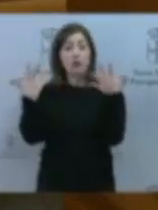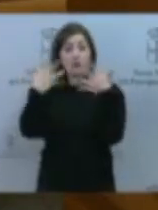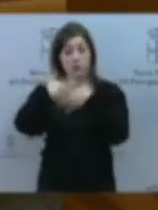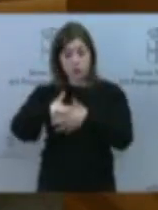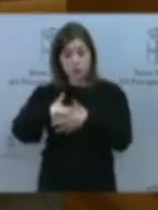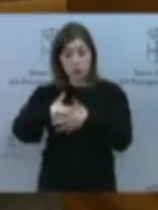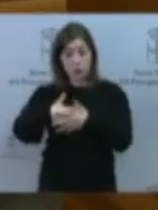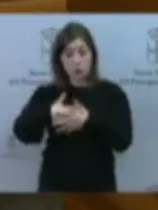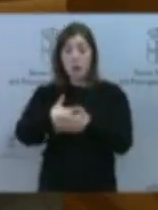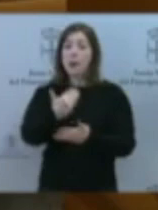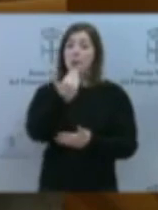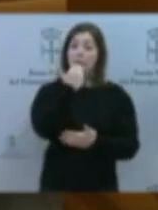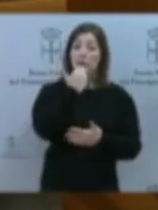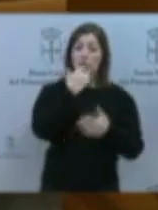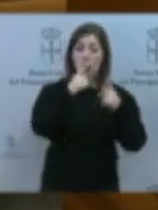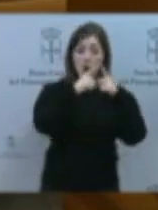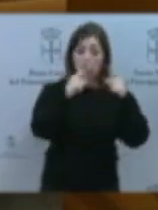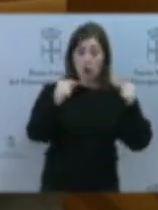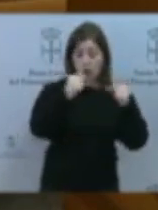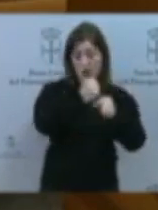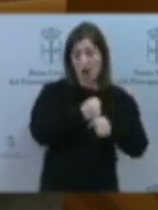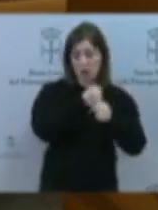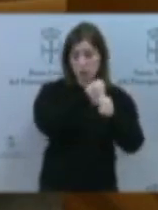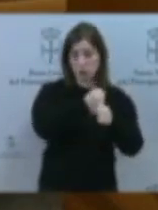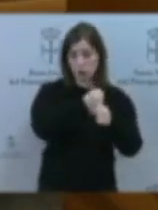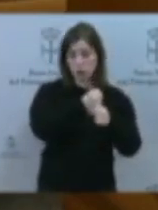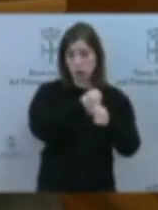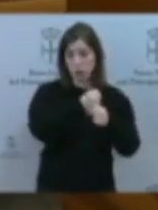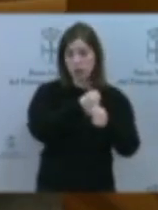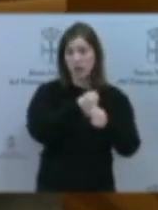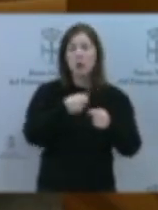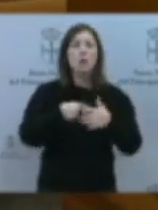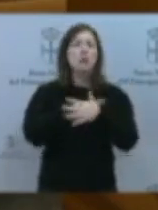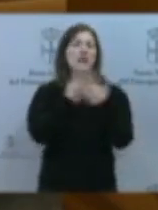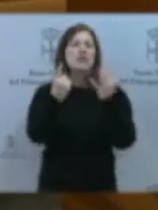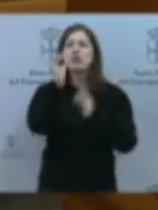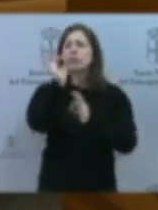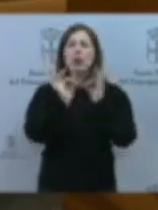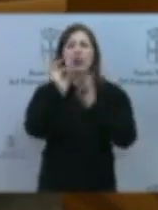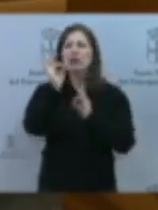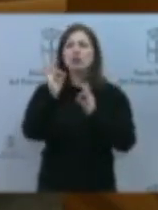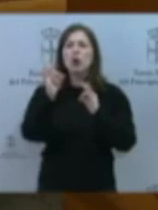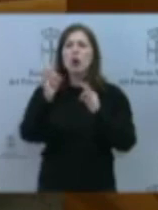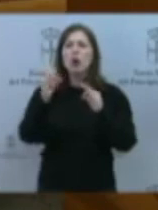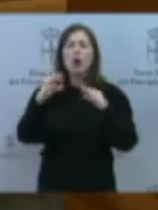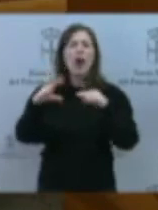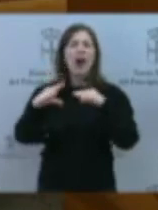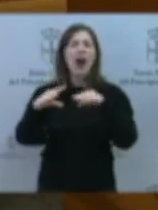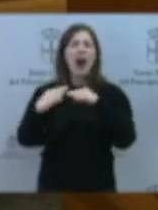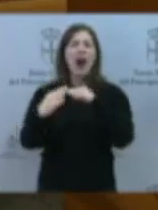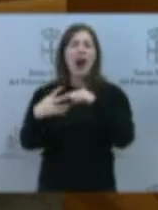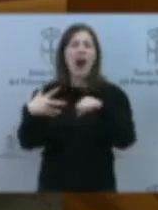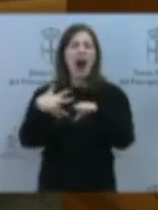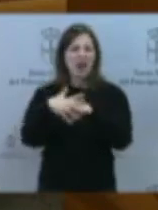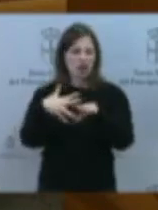mal no recuerdo, en Liberbank un 16% de acciones, si mal no me equivoco, más o menos. Es decir, ha cambiado la situación, ya no es la antigua Cajastur. Esto es lo